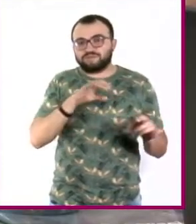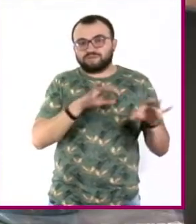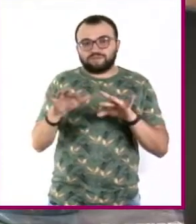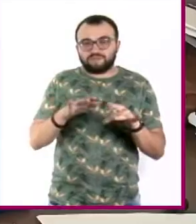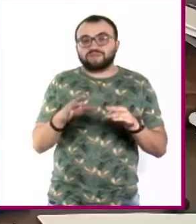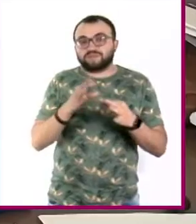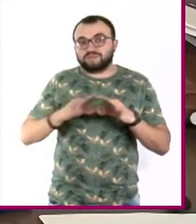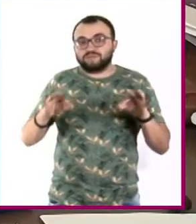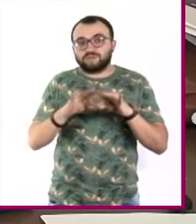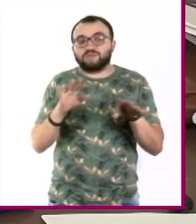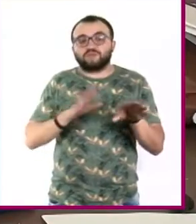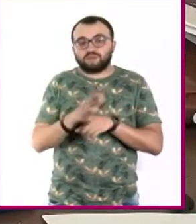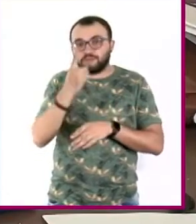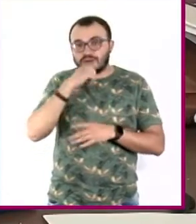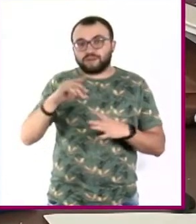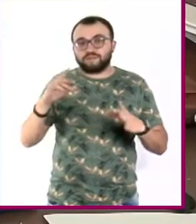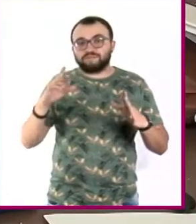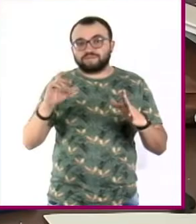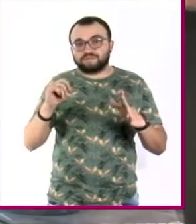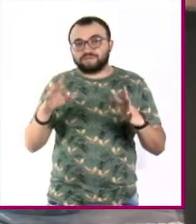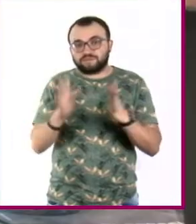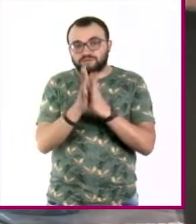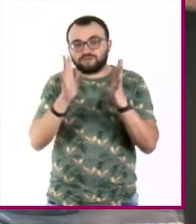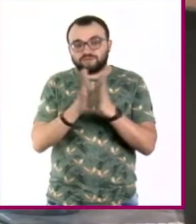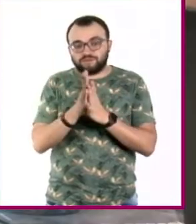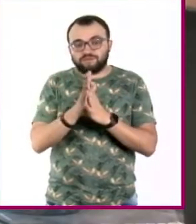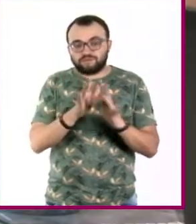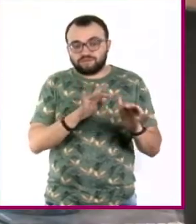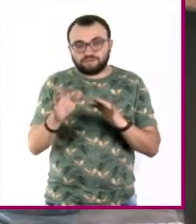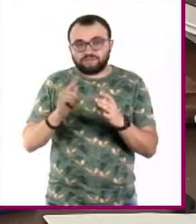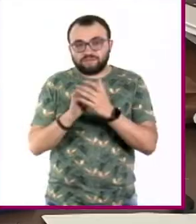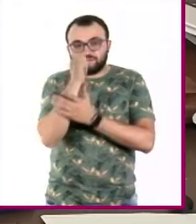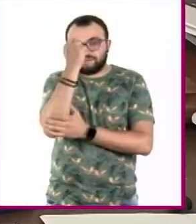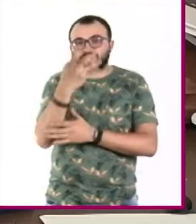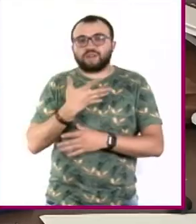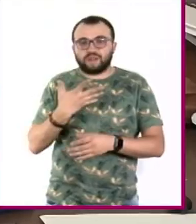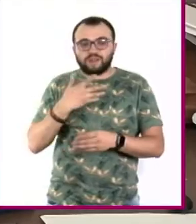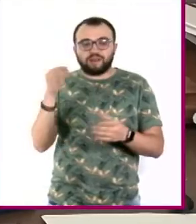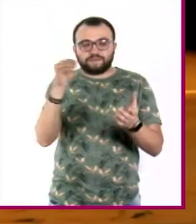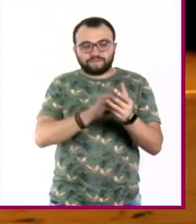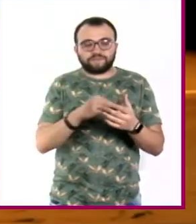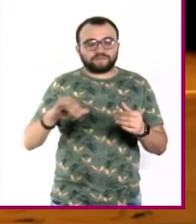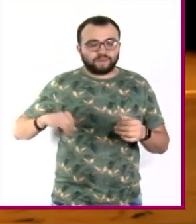indispensable la habilidad de las competencias tecnológicas. Hay datos muy interesantes.